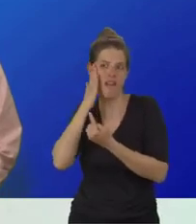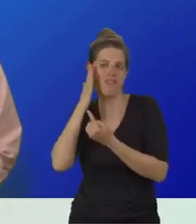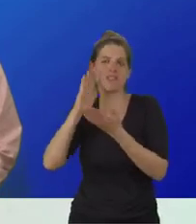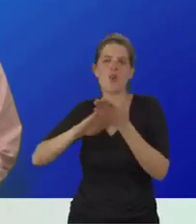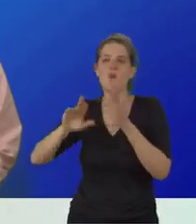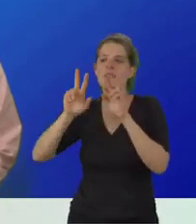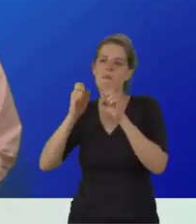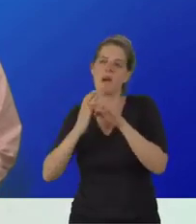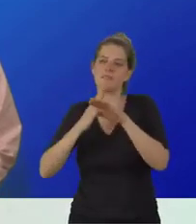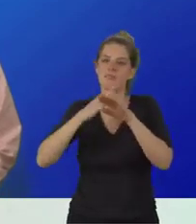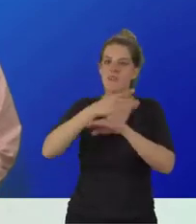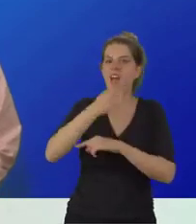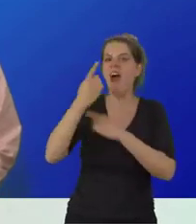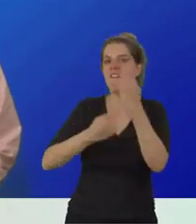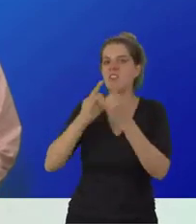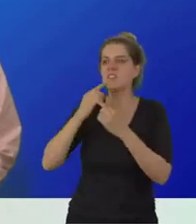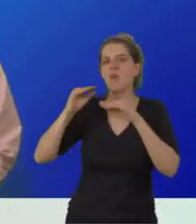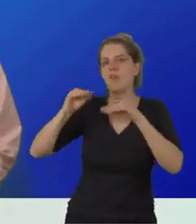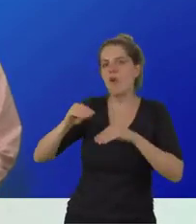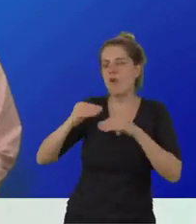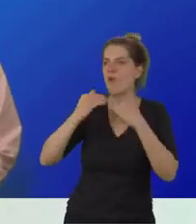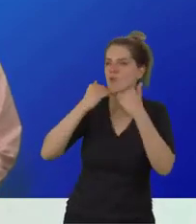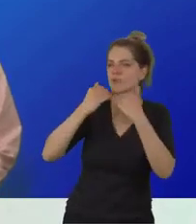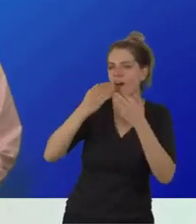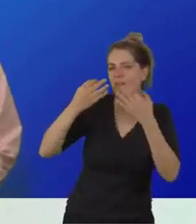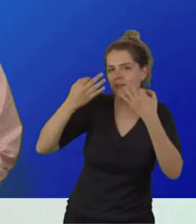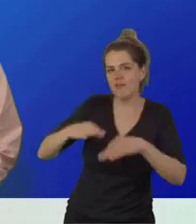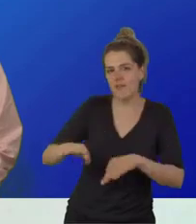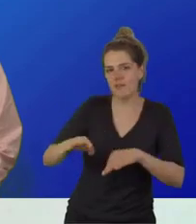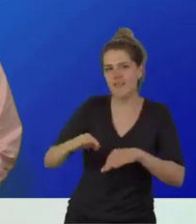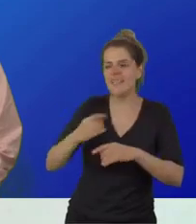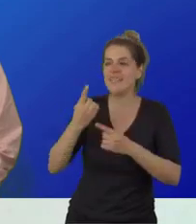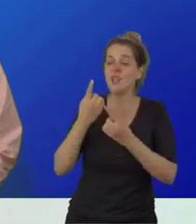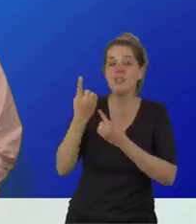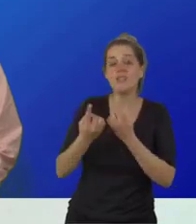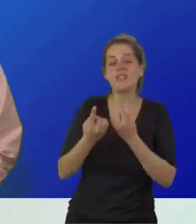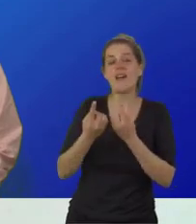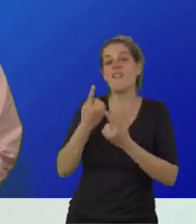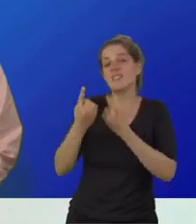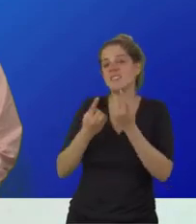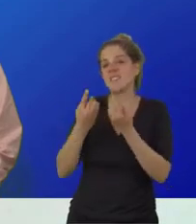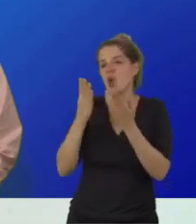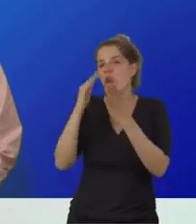digamos, sobre la accesibilidad nos impide